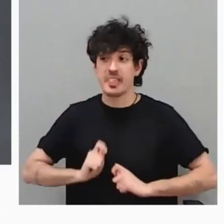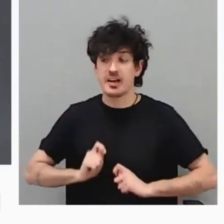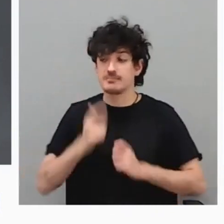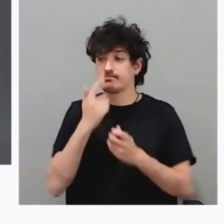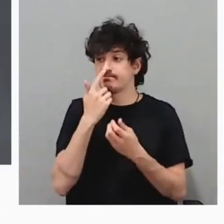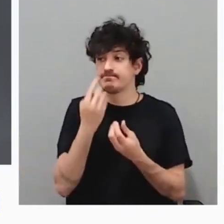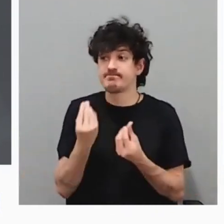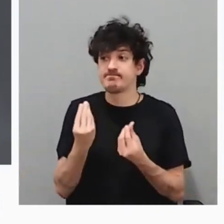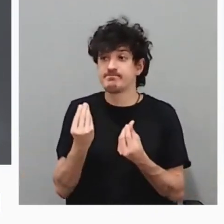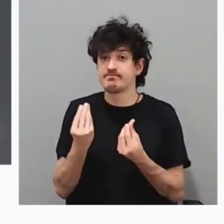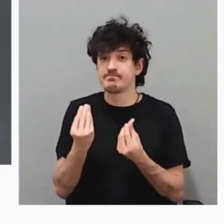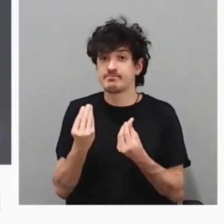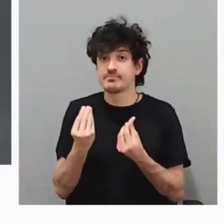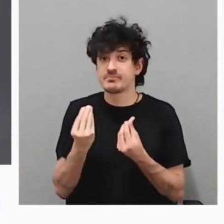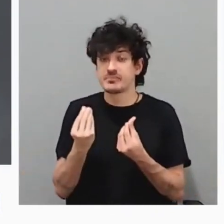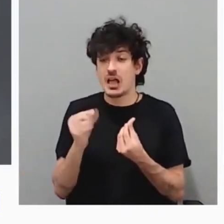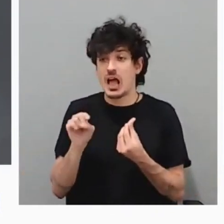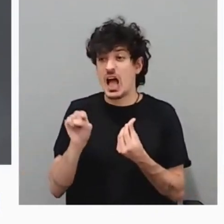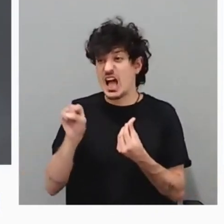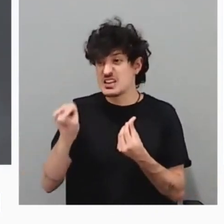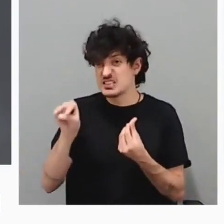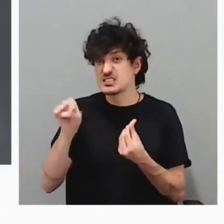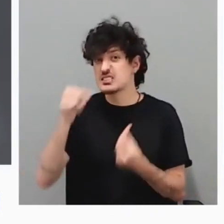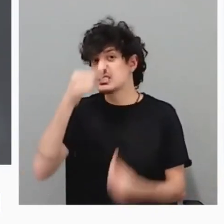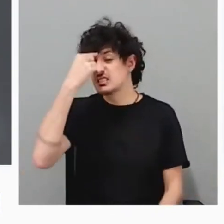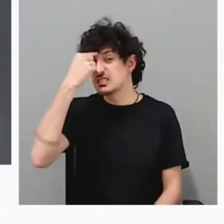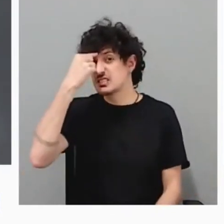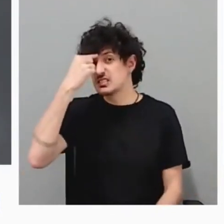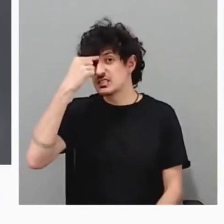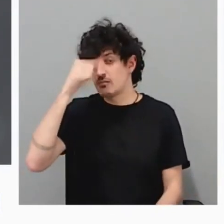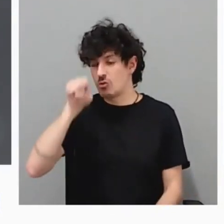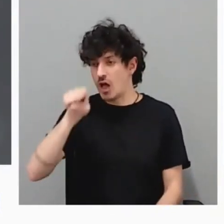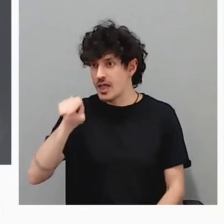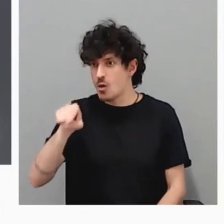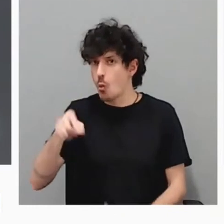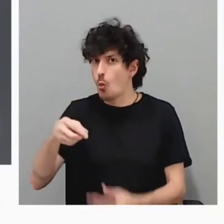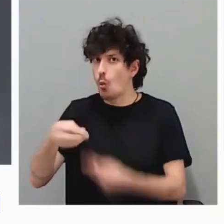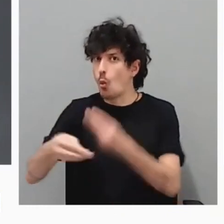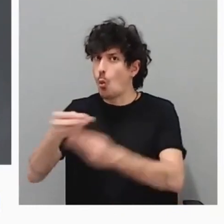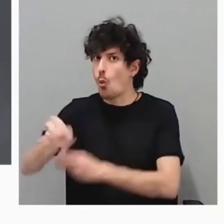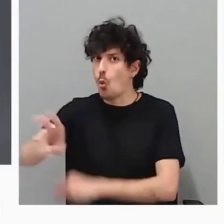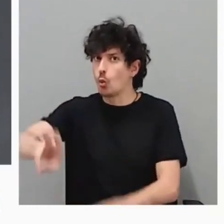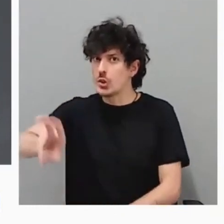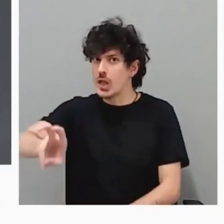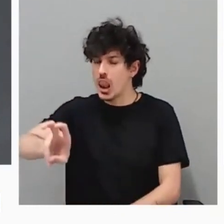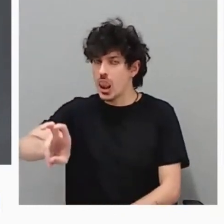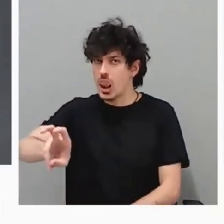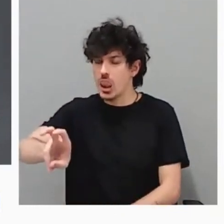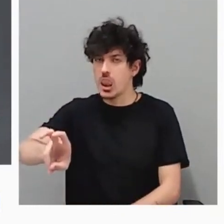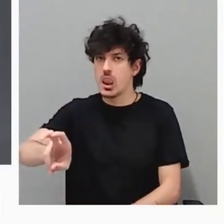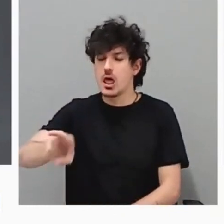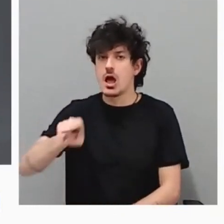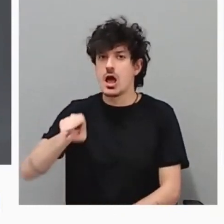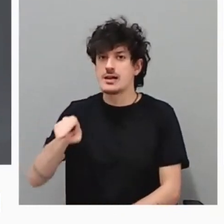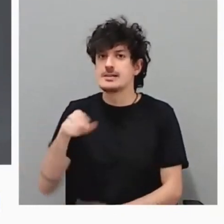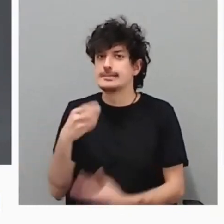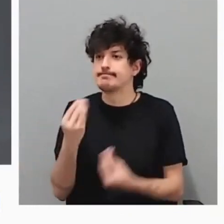del profesor, que es donde sabemos que está la utilidad, ¿no?, que es el que va a usar el dispositivo, pues siempre hemos